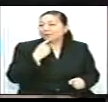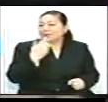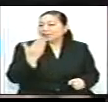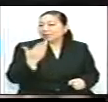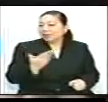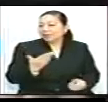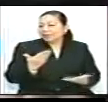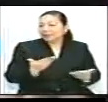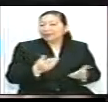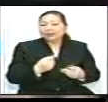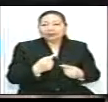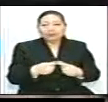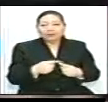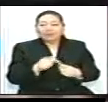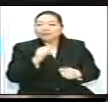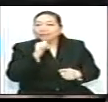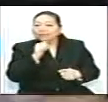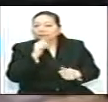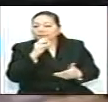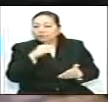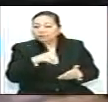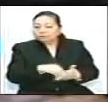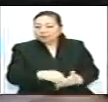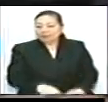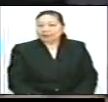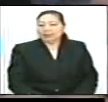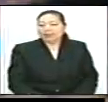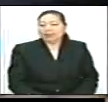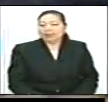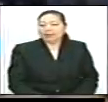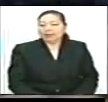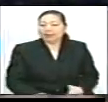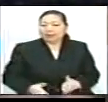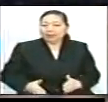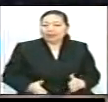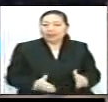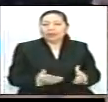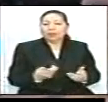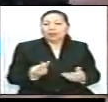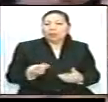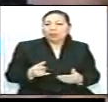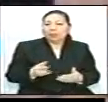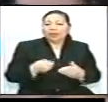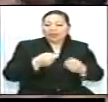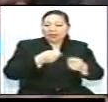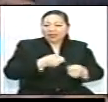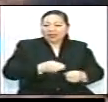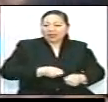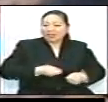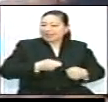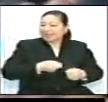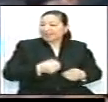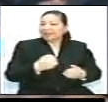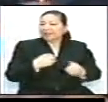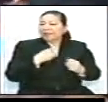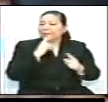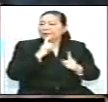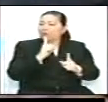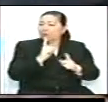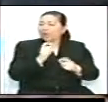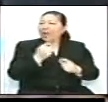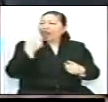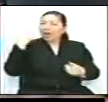es una ausencia en ambos discursos del tema de la norma de promoción del sector agrario. Yo se lo pregunté hace un año,